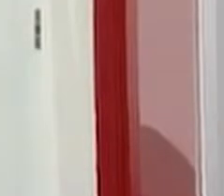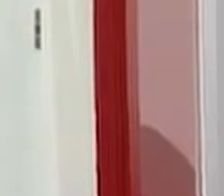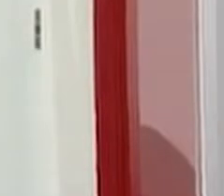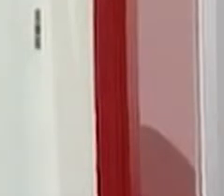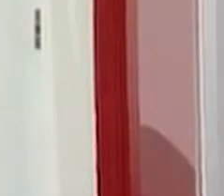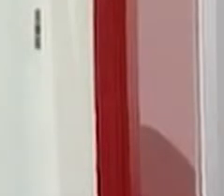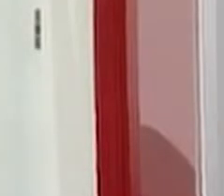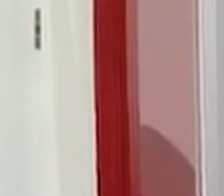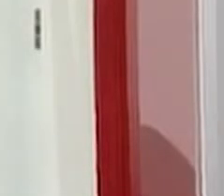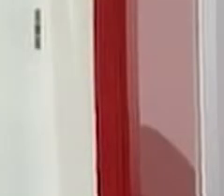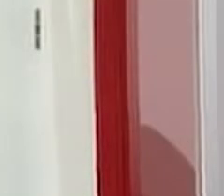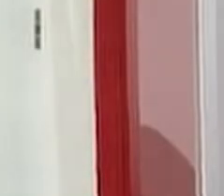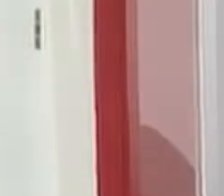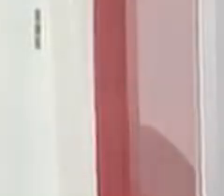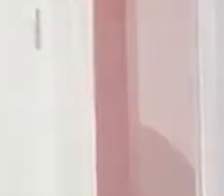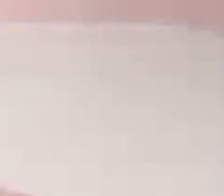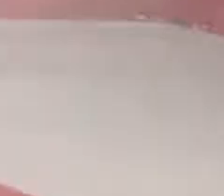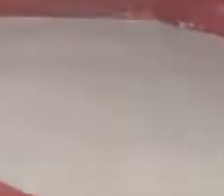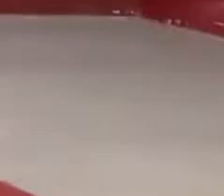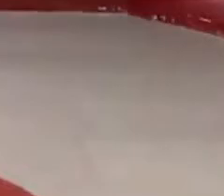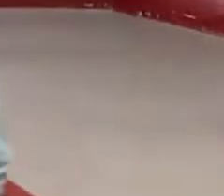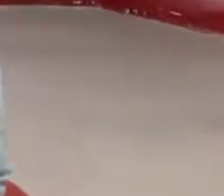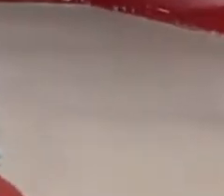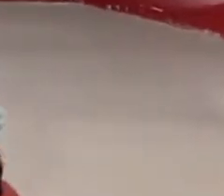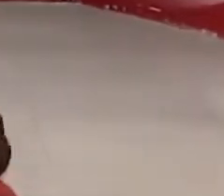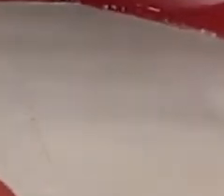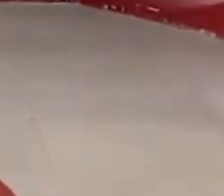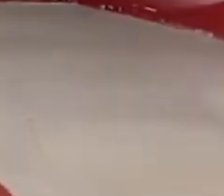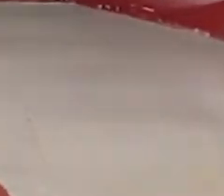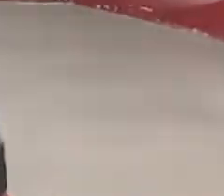En la rueda de la fortuna, usted siempre gana.